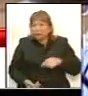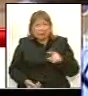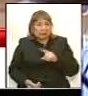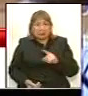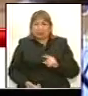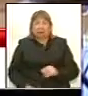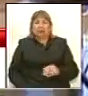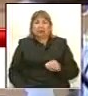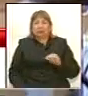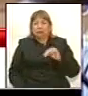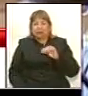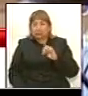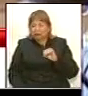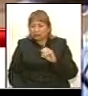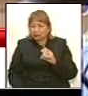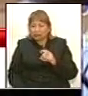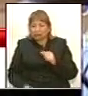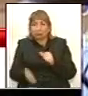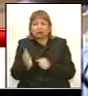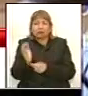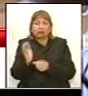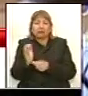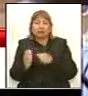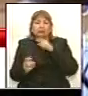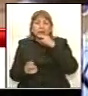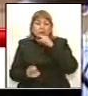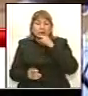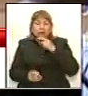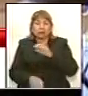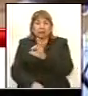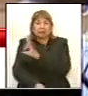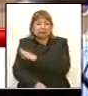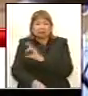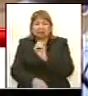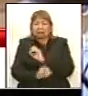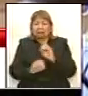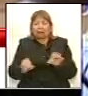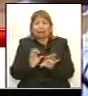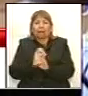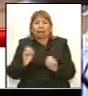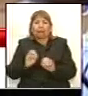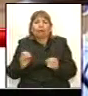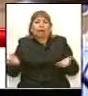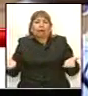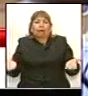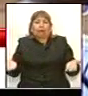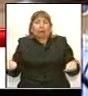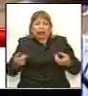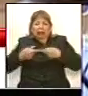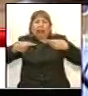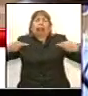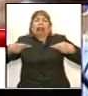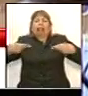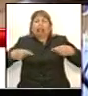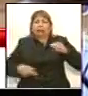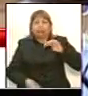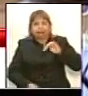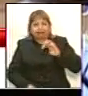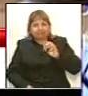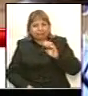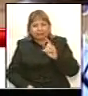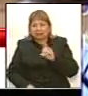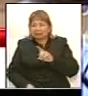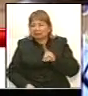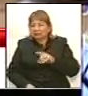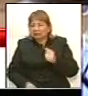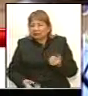Mendoza, el alcalde, había perdido a la hermana. Y la fiscal no era capaz de organizar nada porque, como se odia con el alcalde Mendoza, no había forma. El